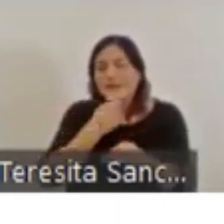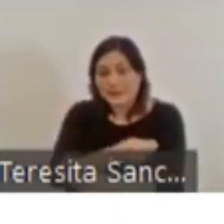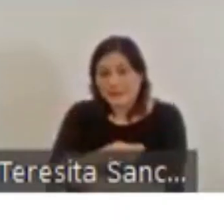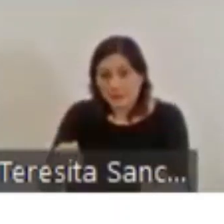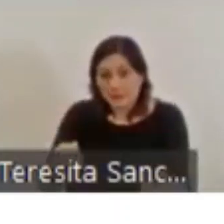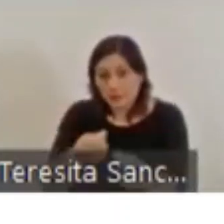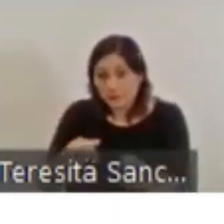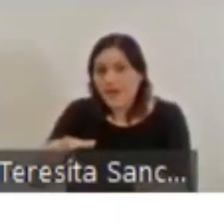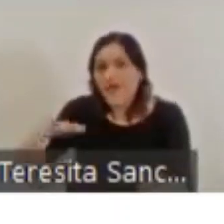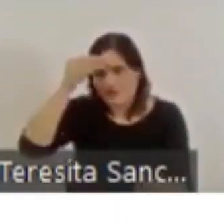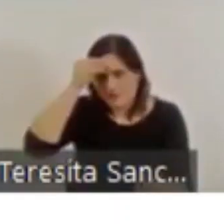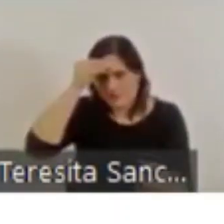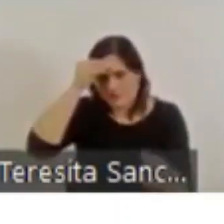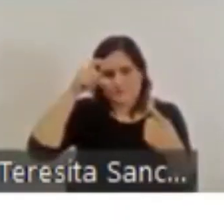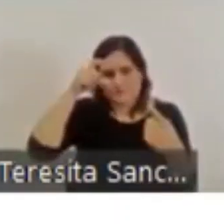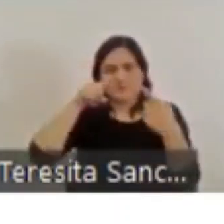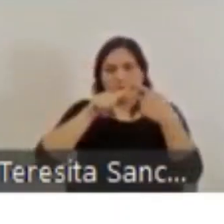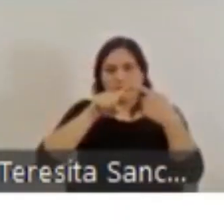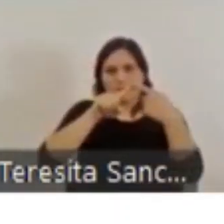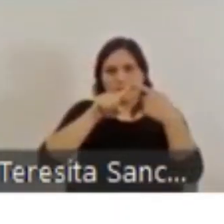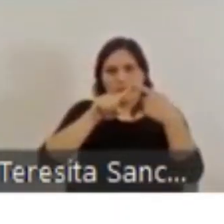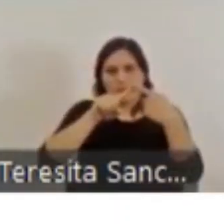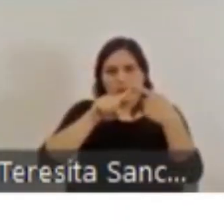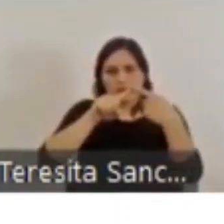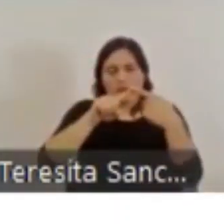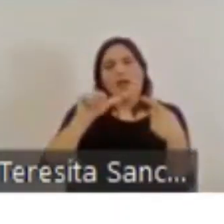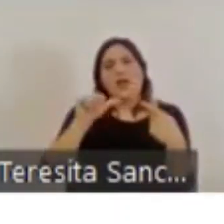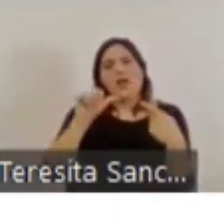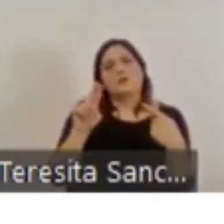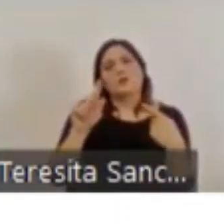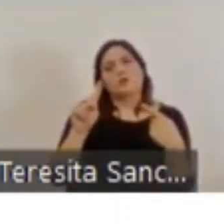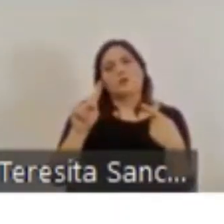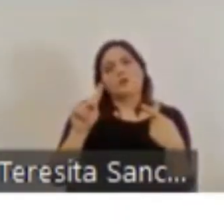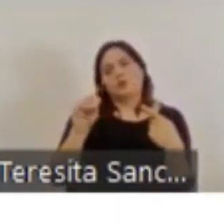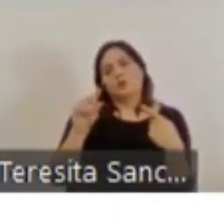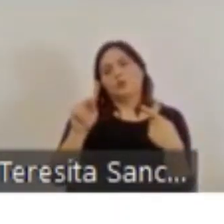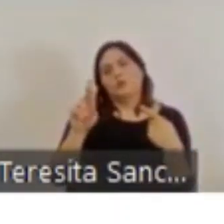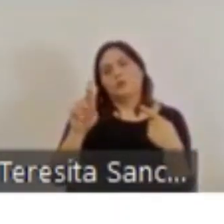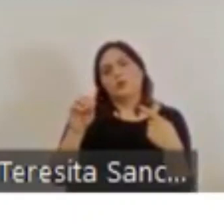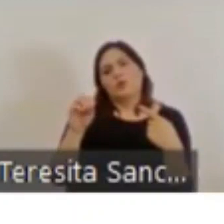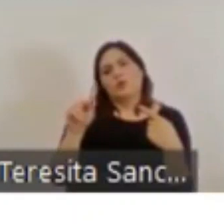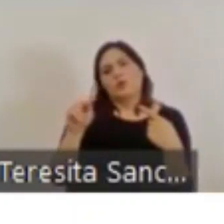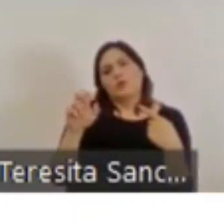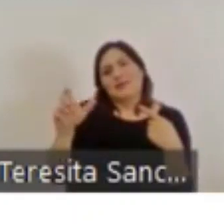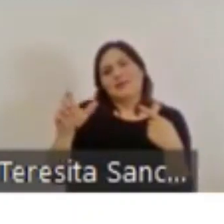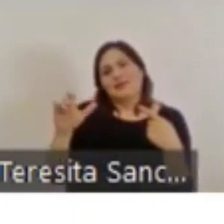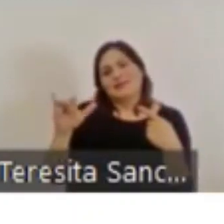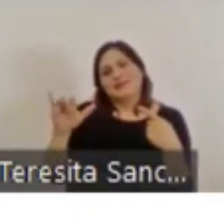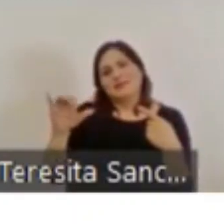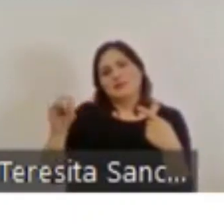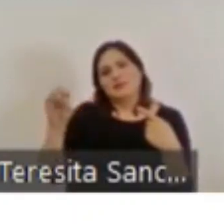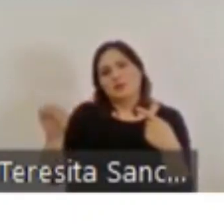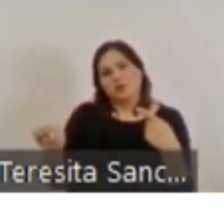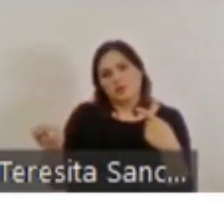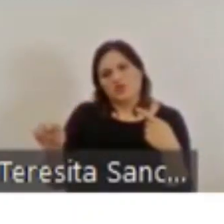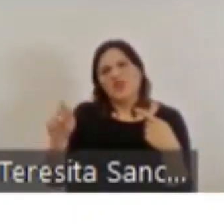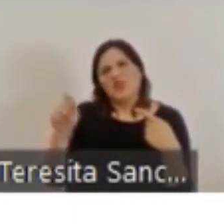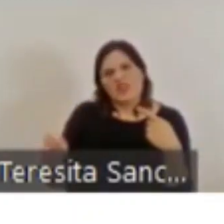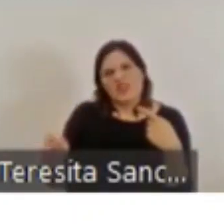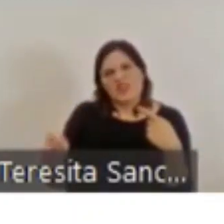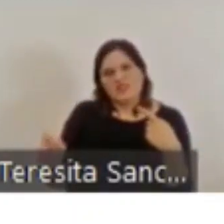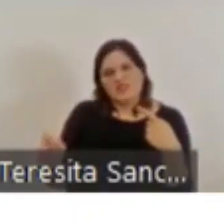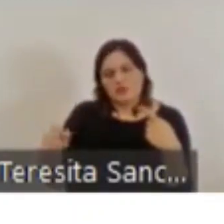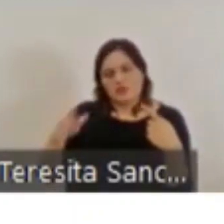la autoprotección y el autocuidado. Y debemos trabajar mucho en